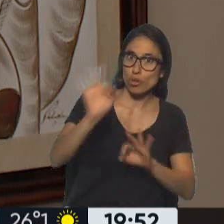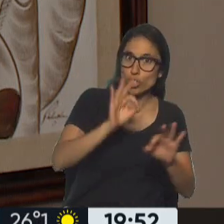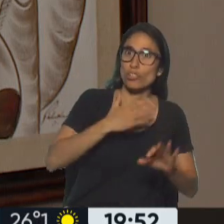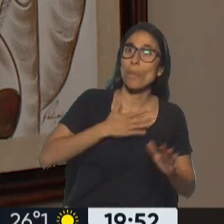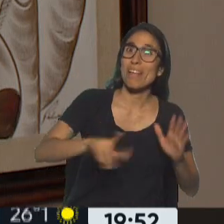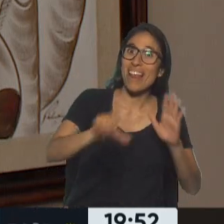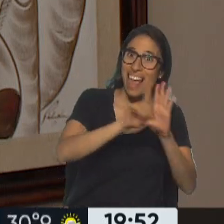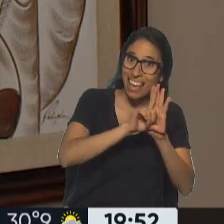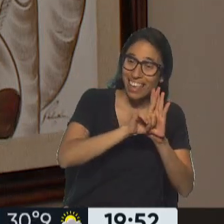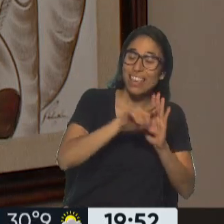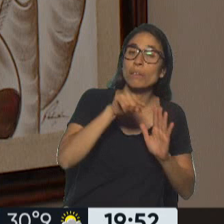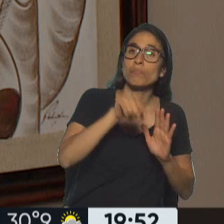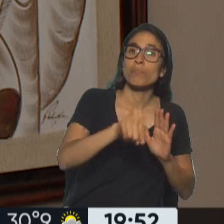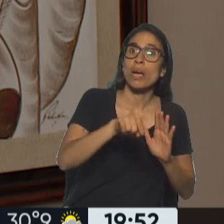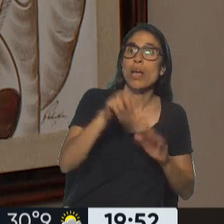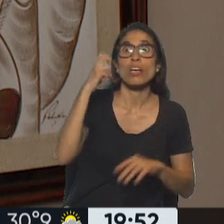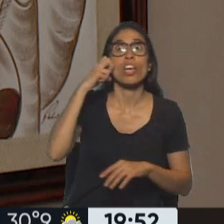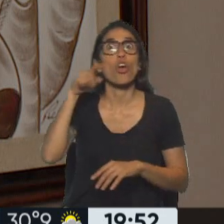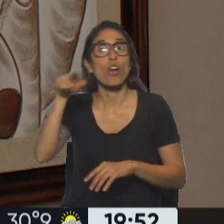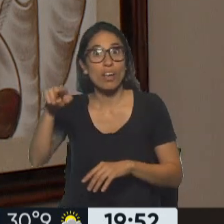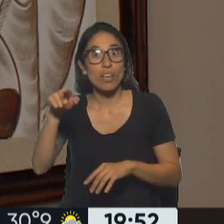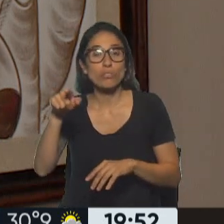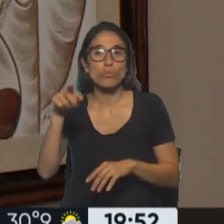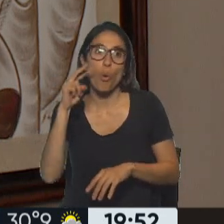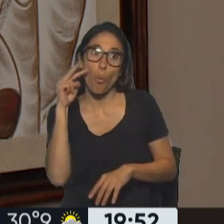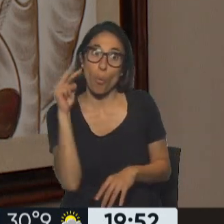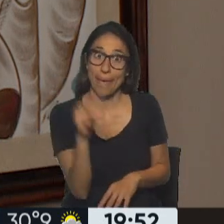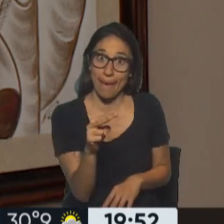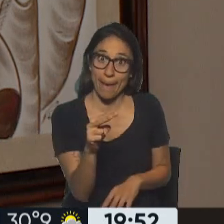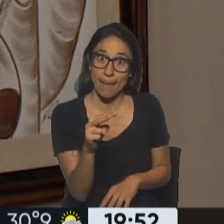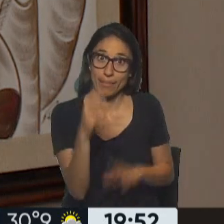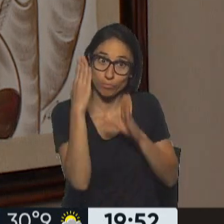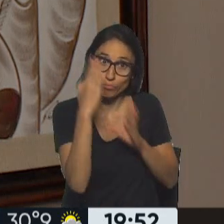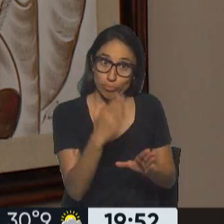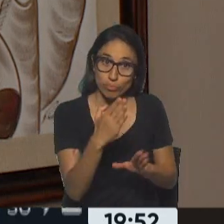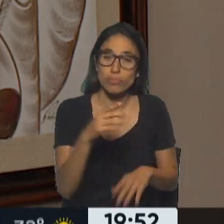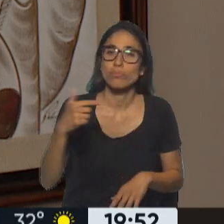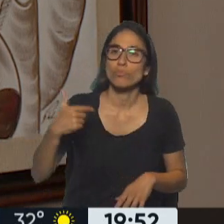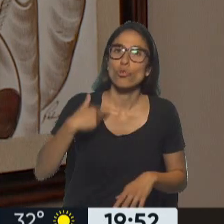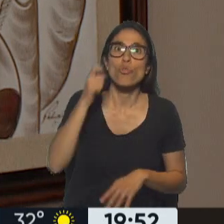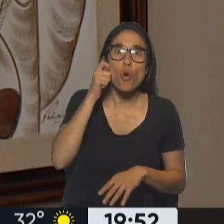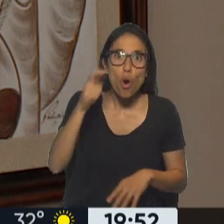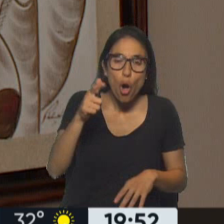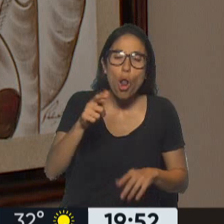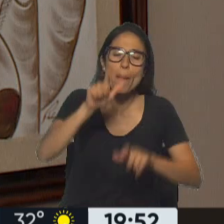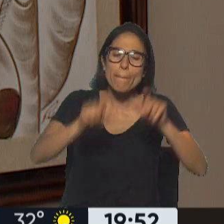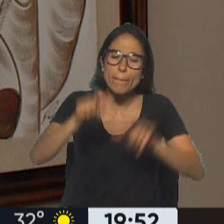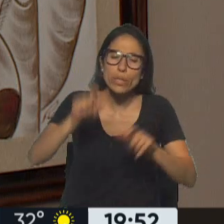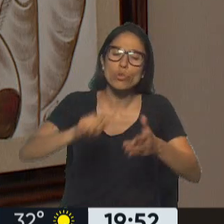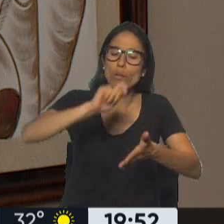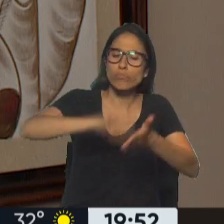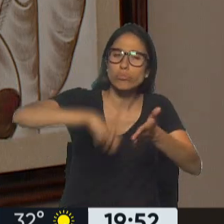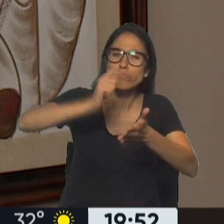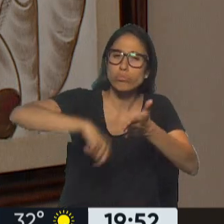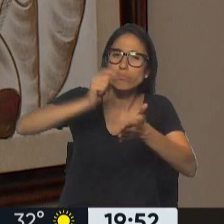aproximadamente cerca a las 40.000 firmas y ahí fue cuando esto comenzó a instalarse con mucha fuerza en la